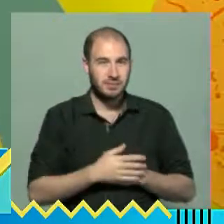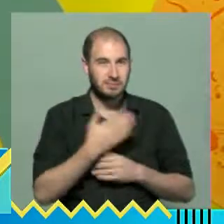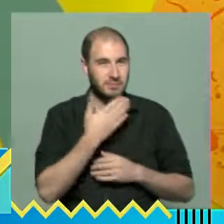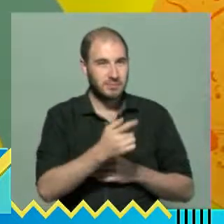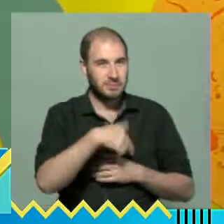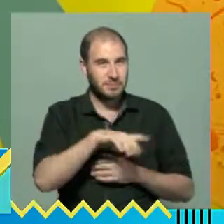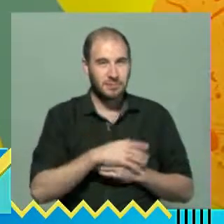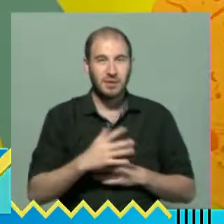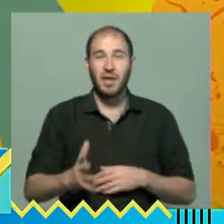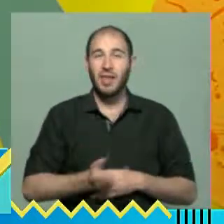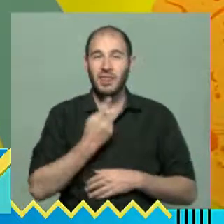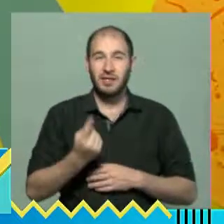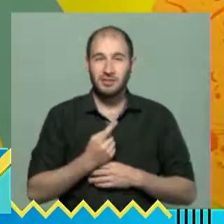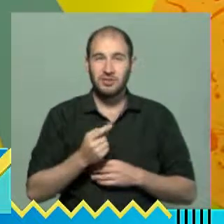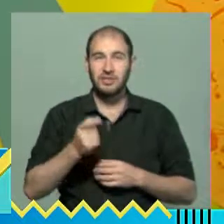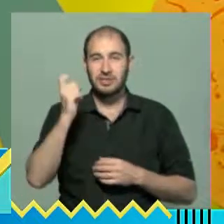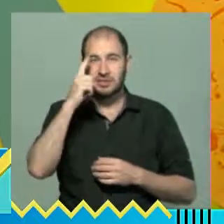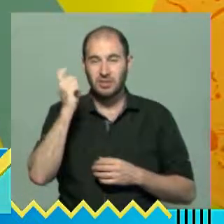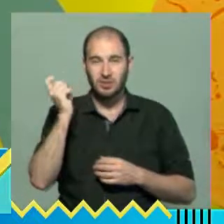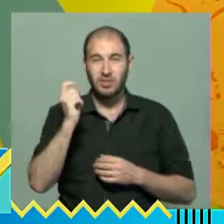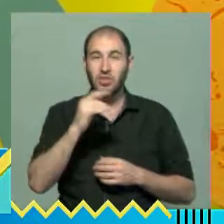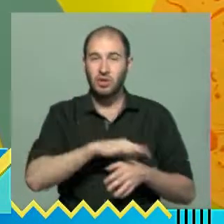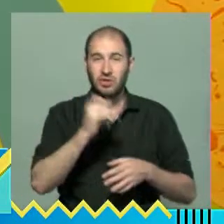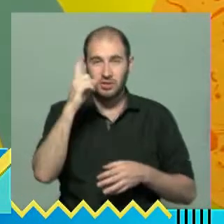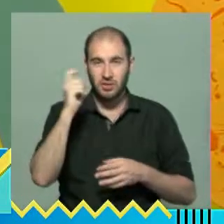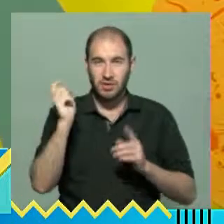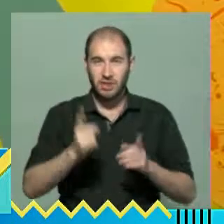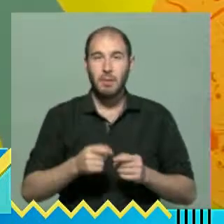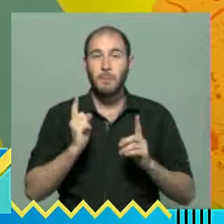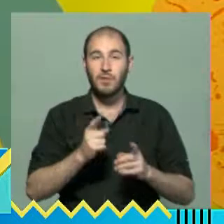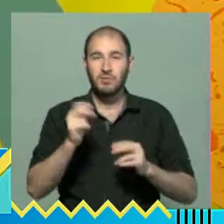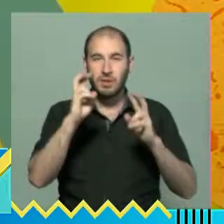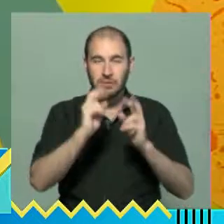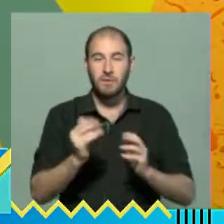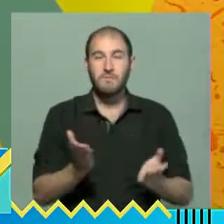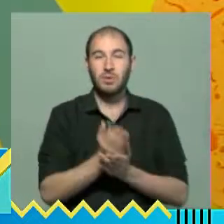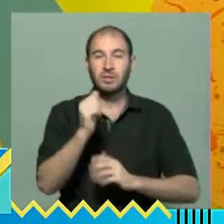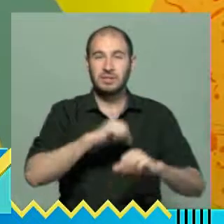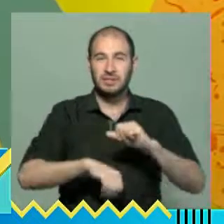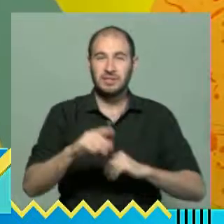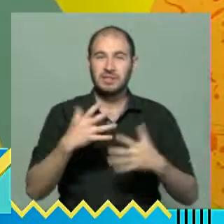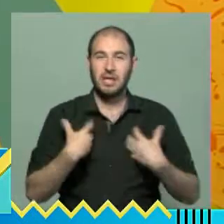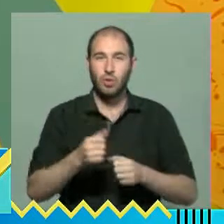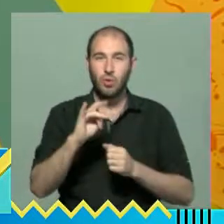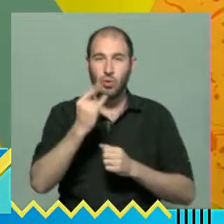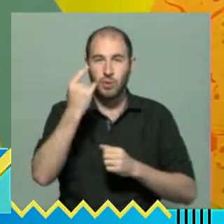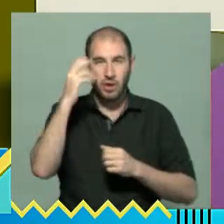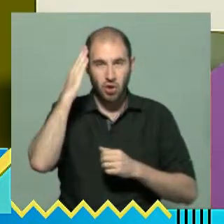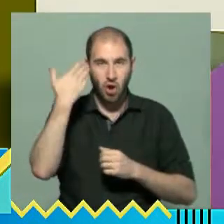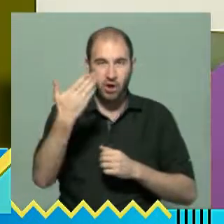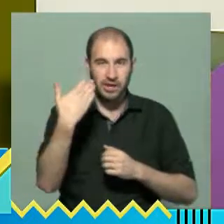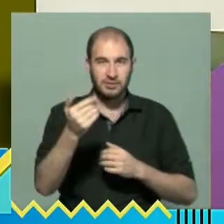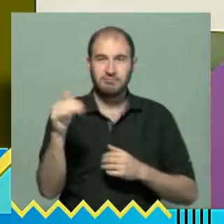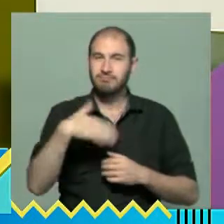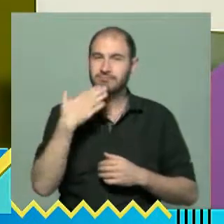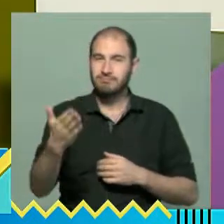Gracias a ustedes. Director en psicología, doctor en psicología también, docente investigador de la Facultad de Ciencias de la Salud de la Universidad de Congreso. Muchas